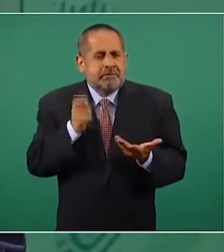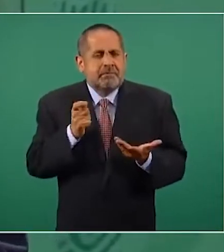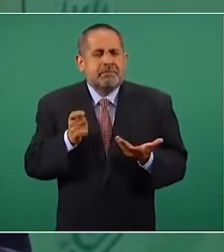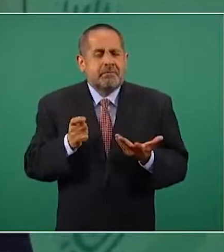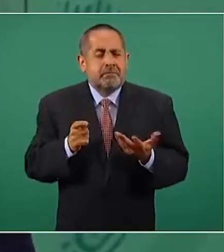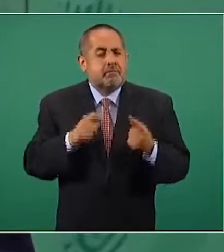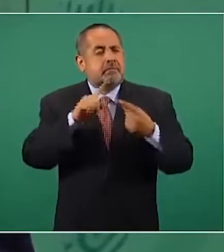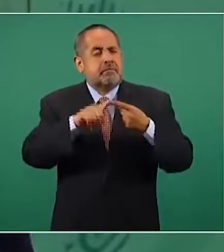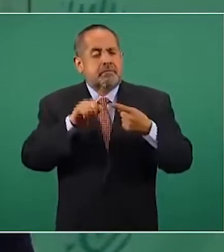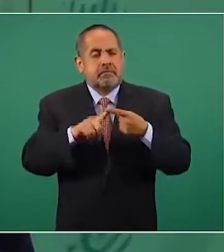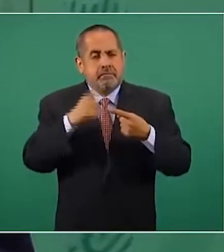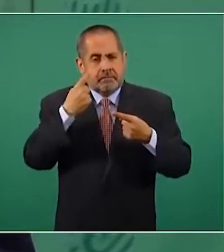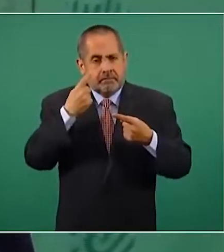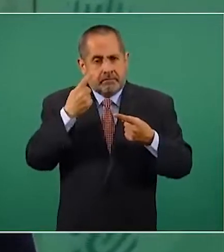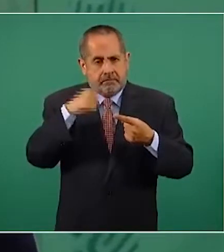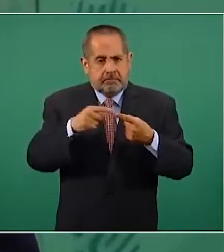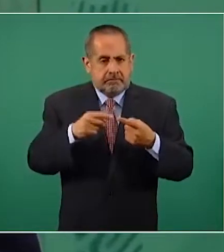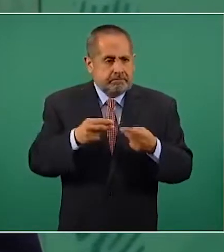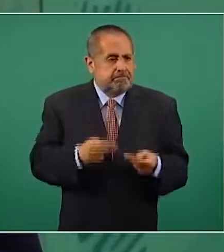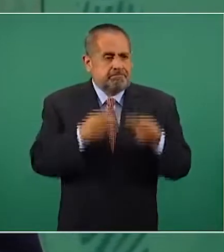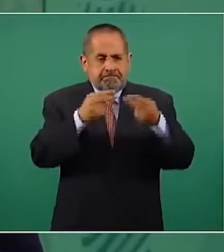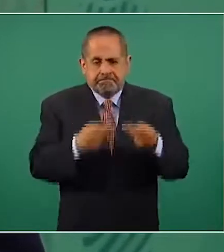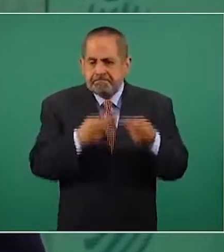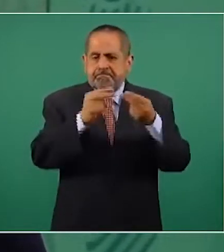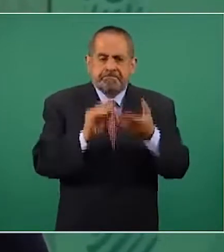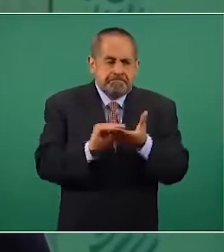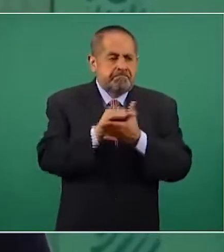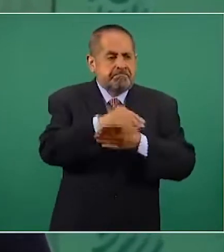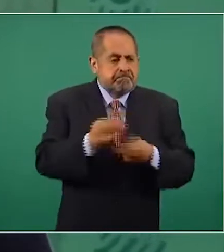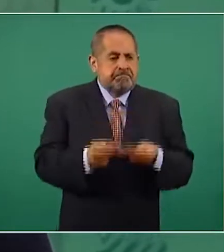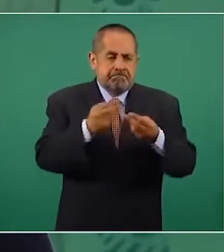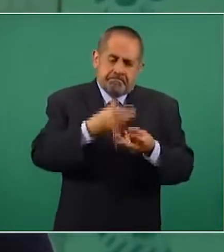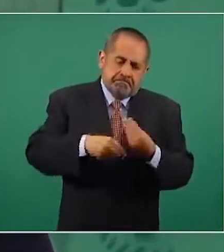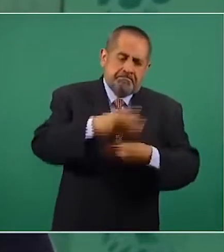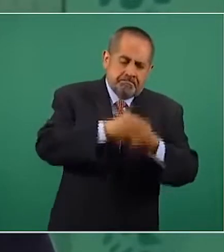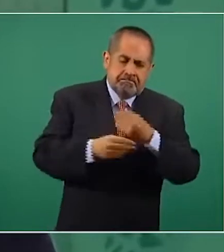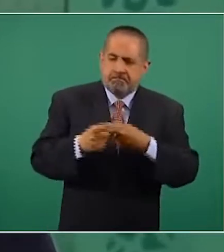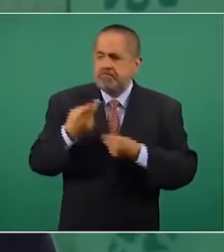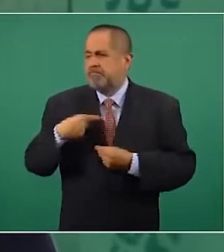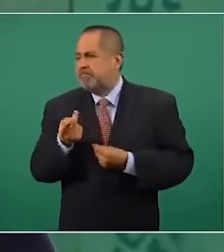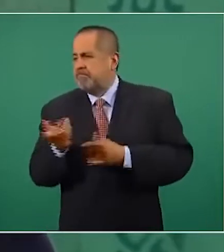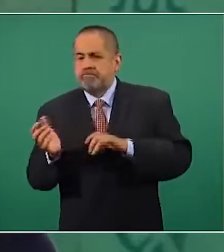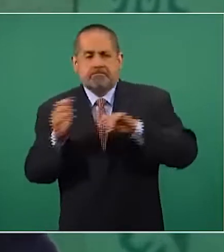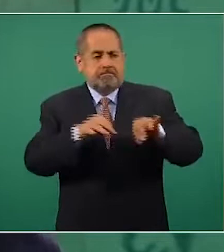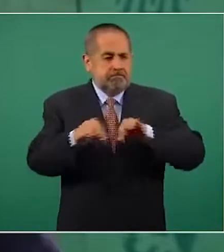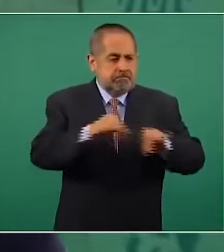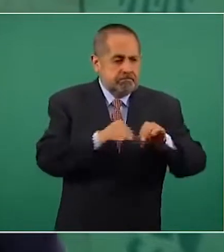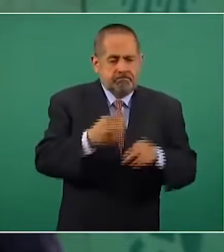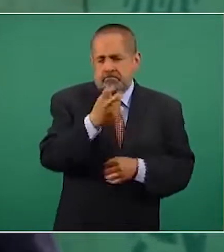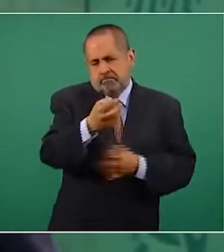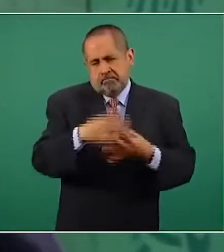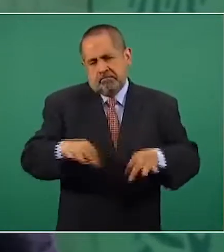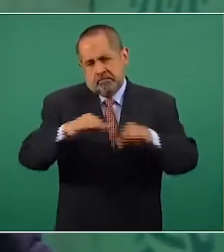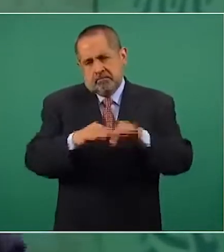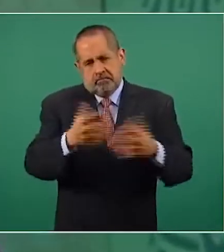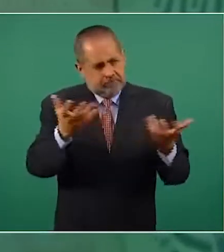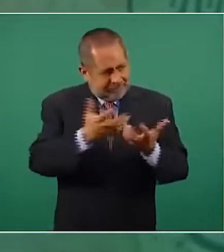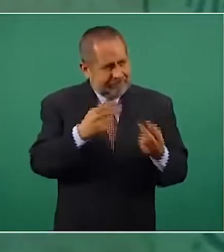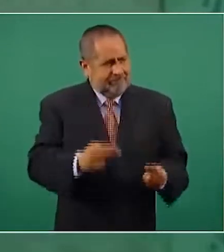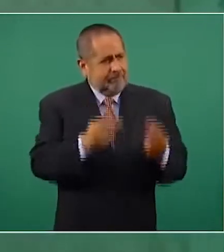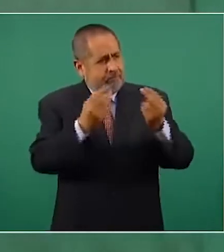registra en esta parte del país y pronosticó que a más tardar el miércoles o jueves estará totalmente resuelto el problema